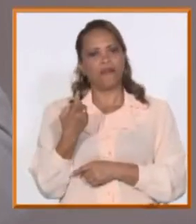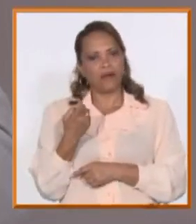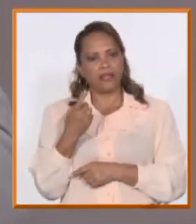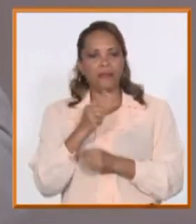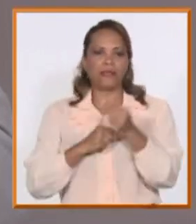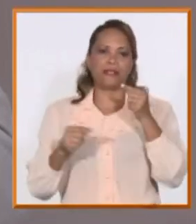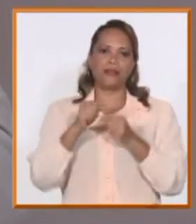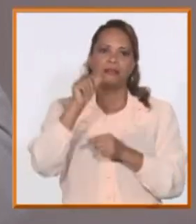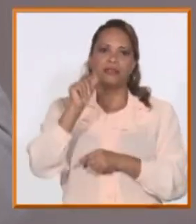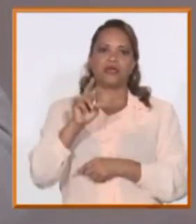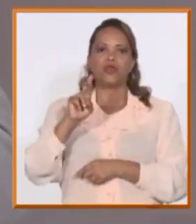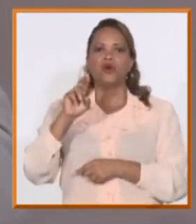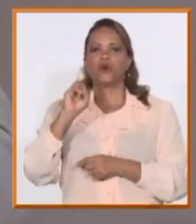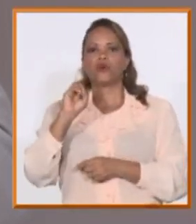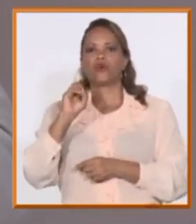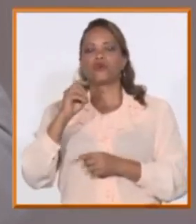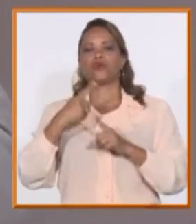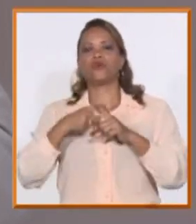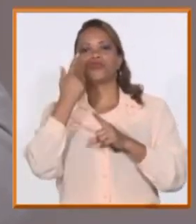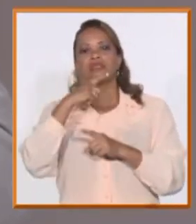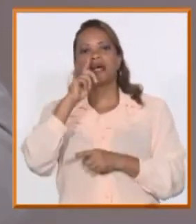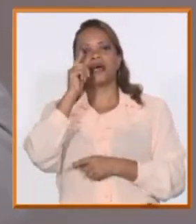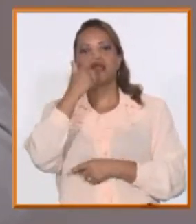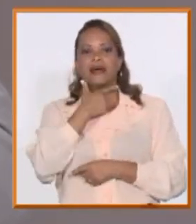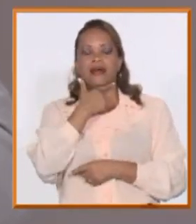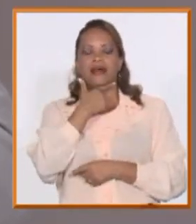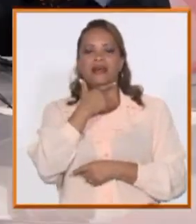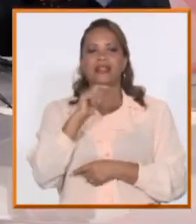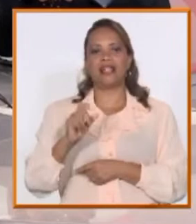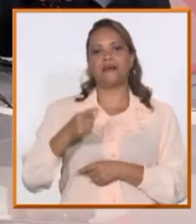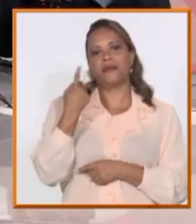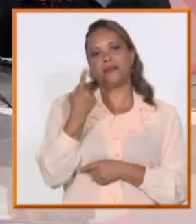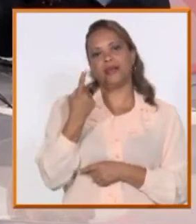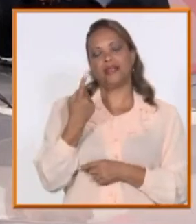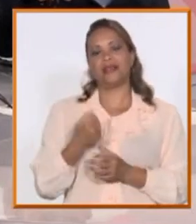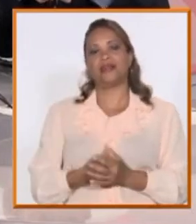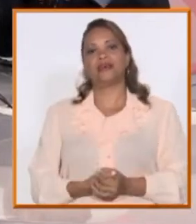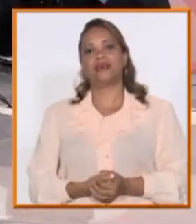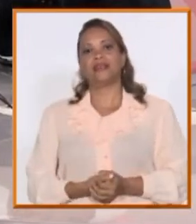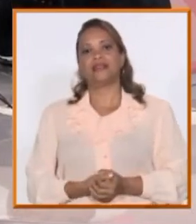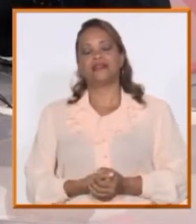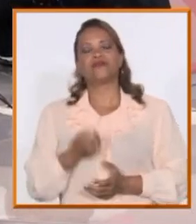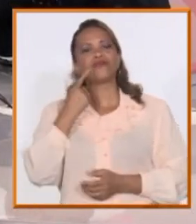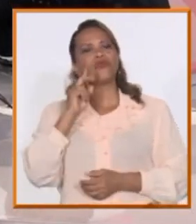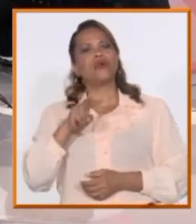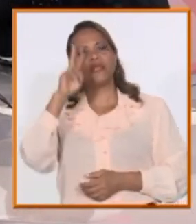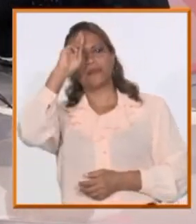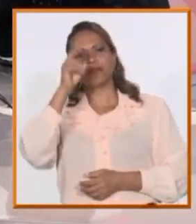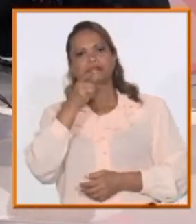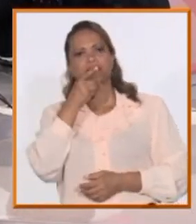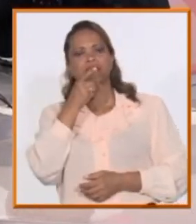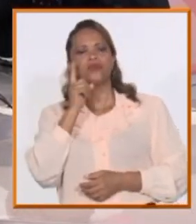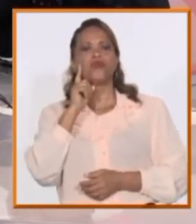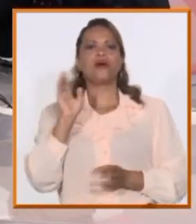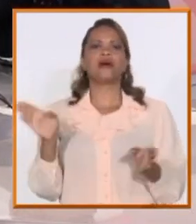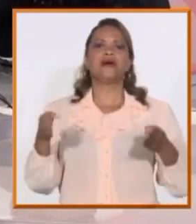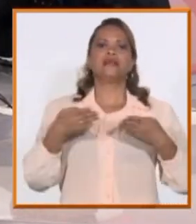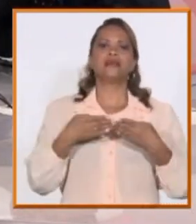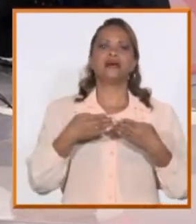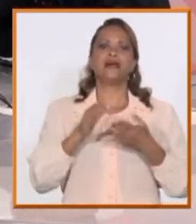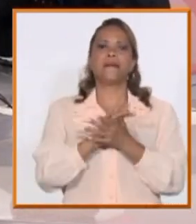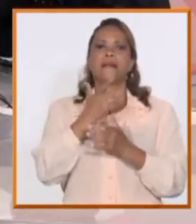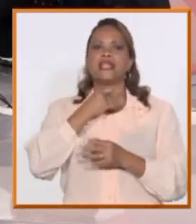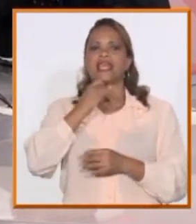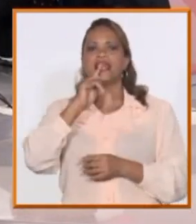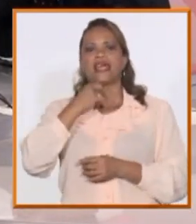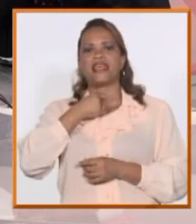figura, Roxana Gómez, que uno ve dominicana. Su segunda figura, media lesionada. Exacto. Ves dominicana y dice, cierra Marisleidis Paulino. Eso